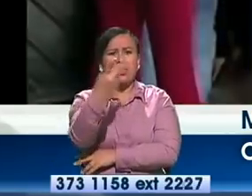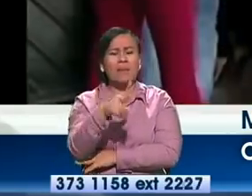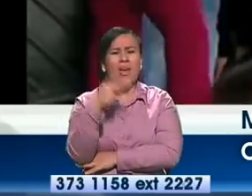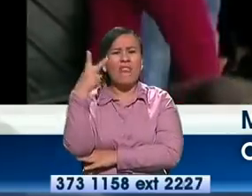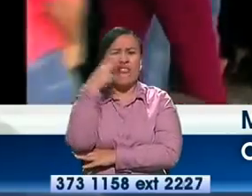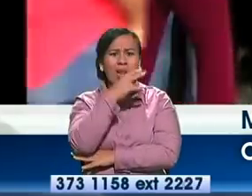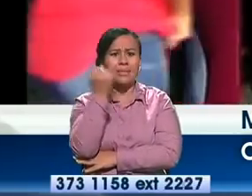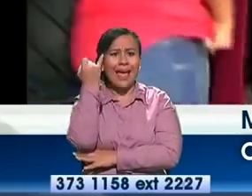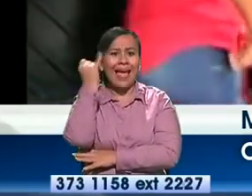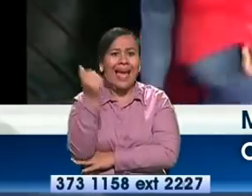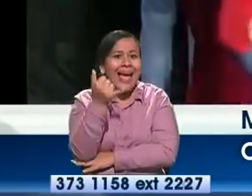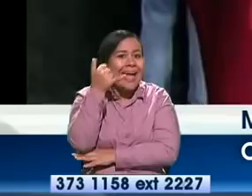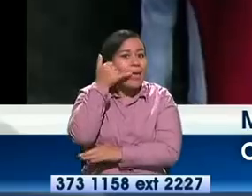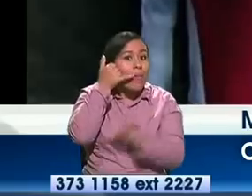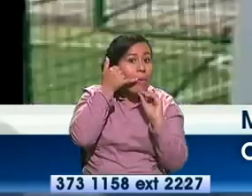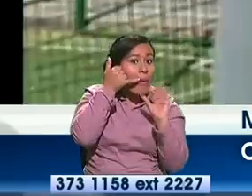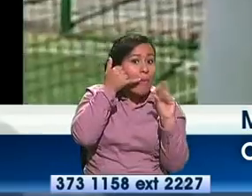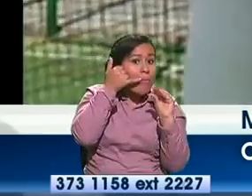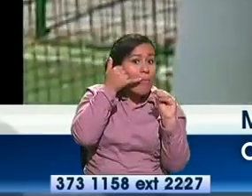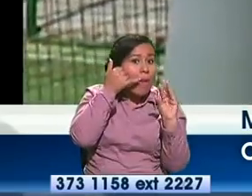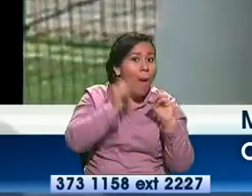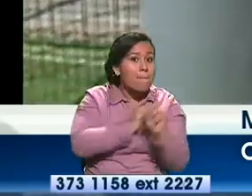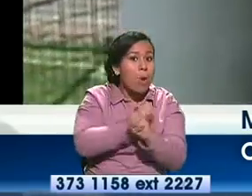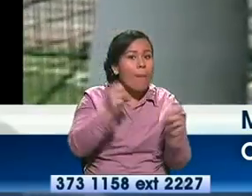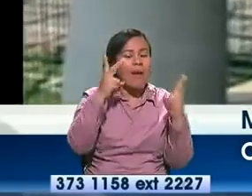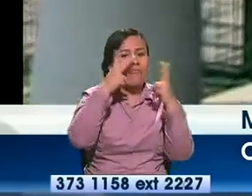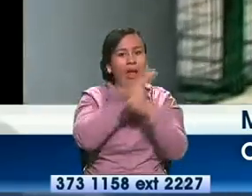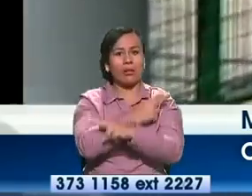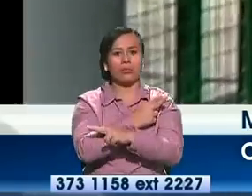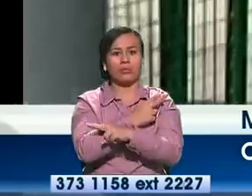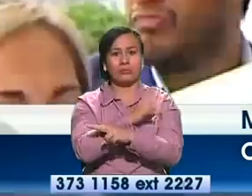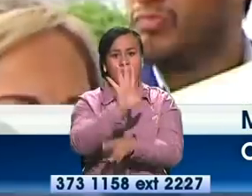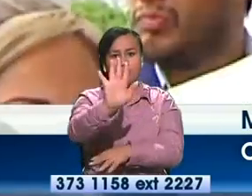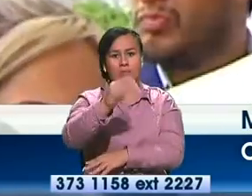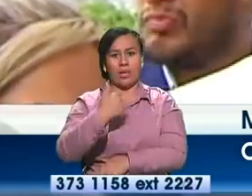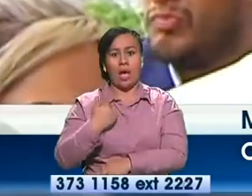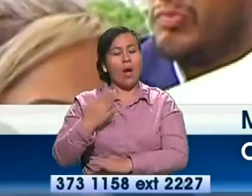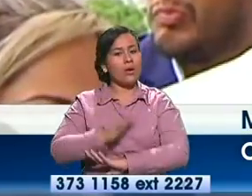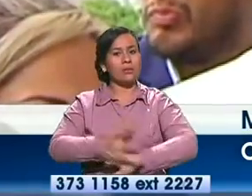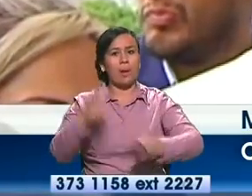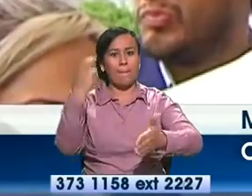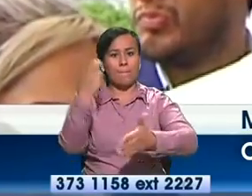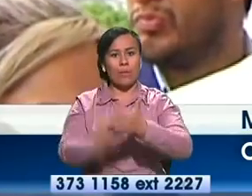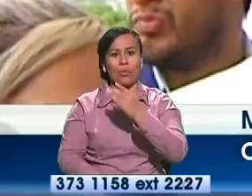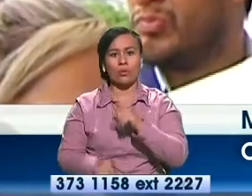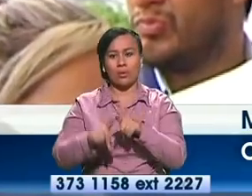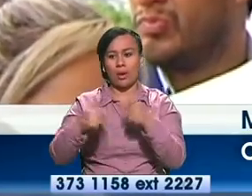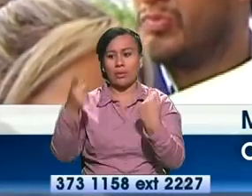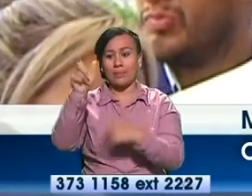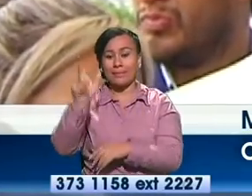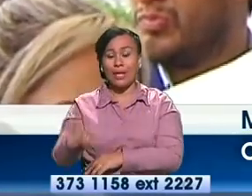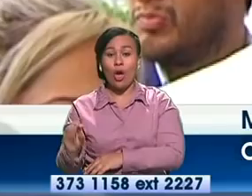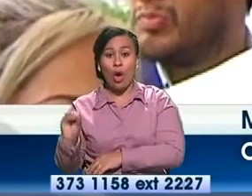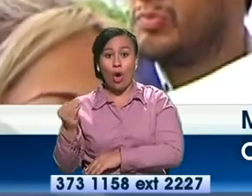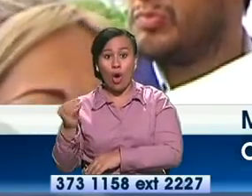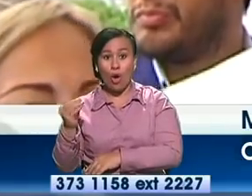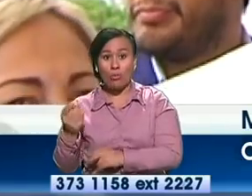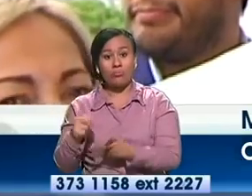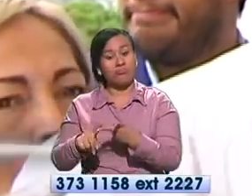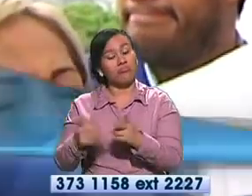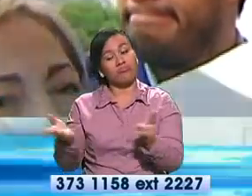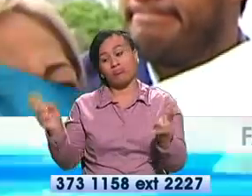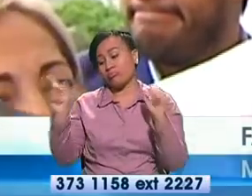se han registrado en algunos establecimientos educativos. La sanción está tipificada, digamos, cuando es un menor de edad, está tipificada en el